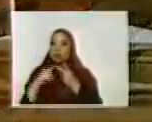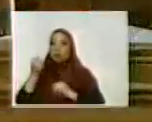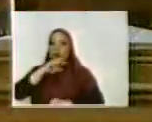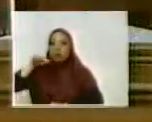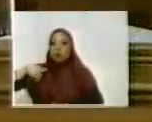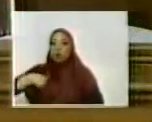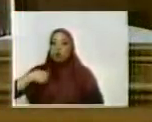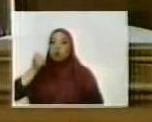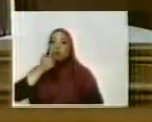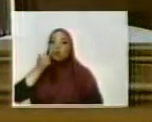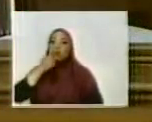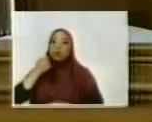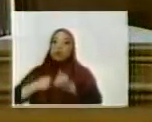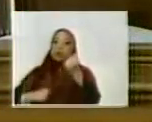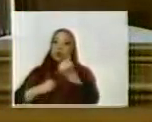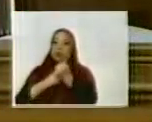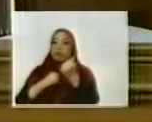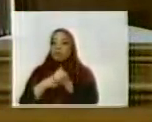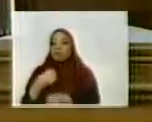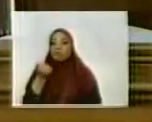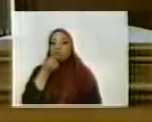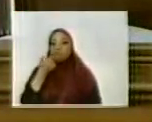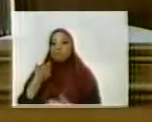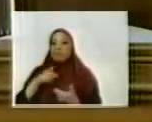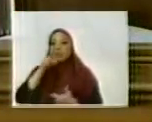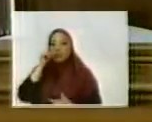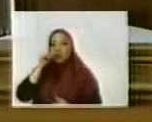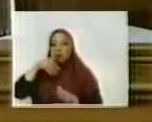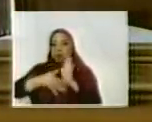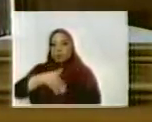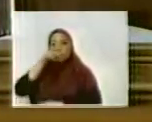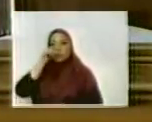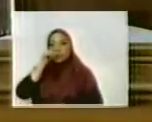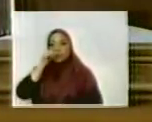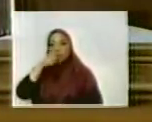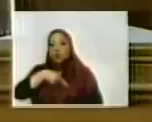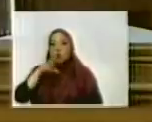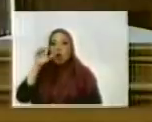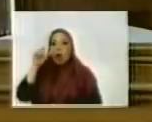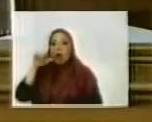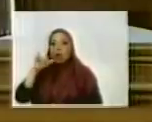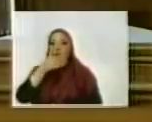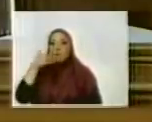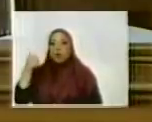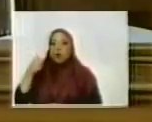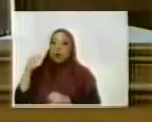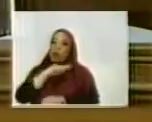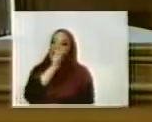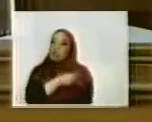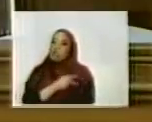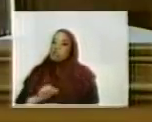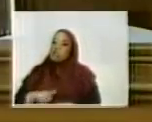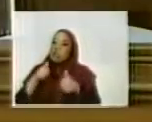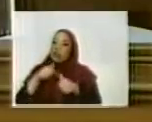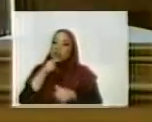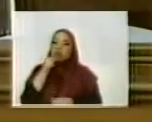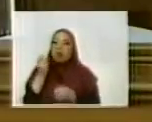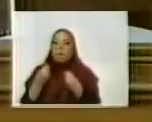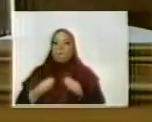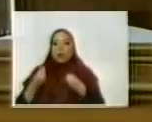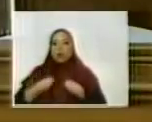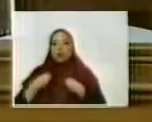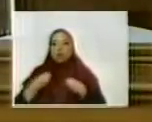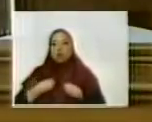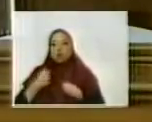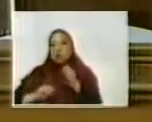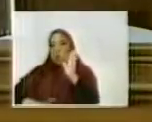nuestro firme compromiso con cada lucha por la cual Alí Rodríguez Araque brindó sus mejores esfuerzos, sosteniendo vivas y